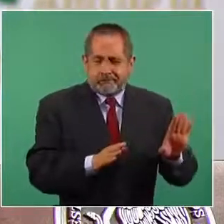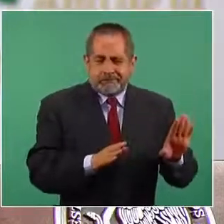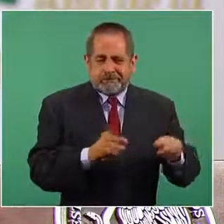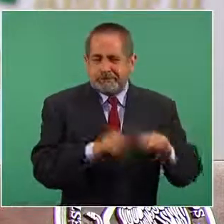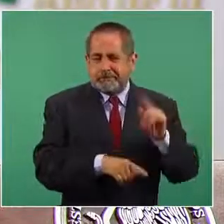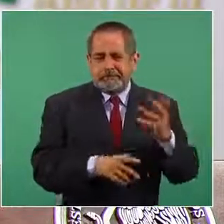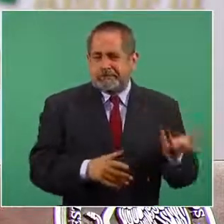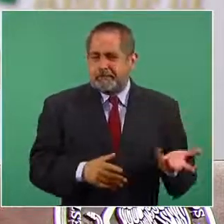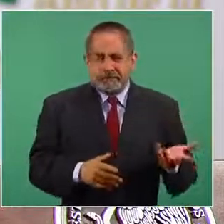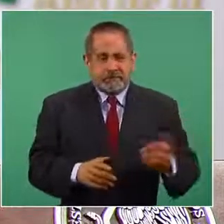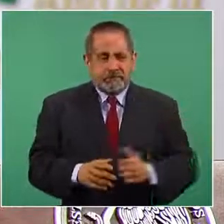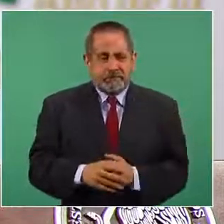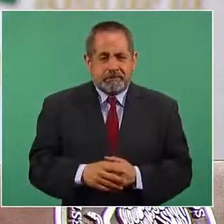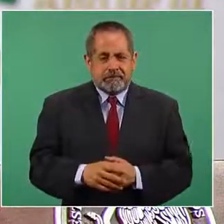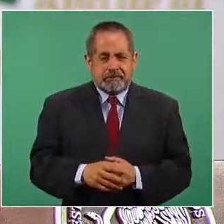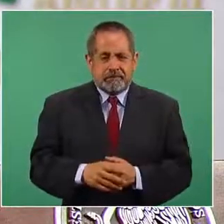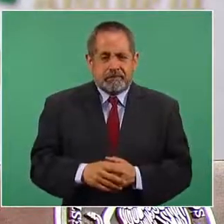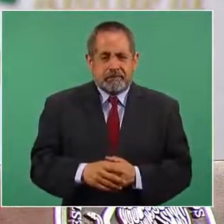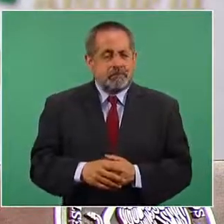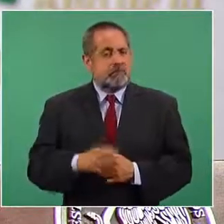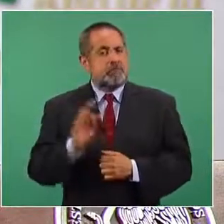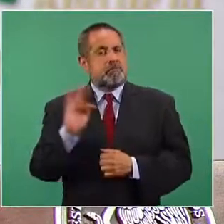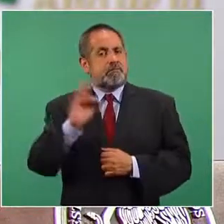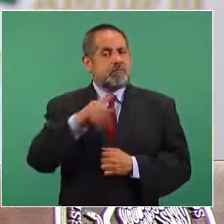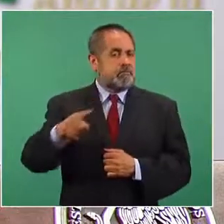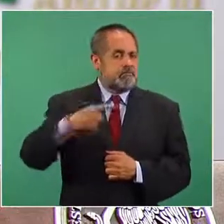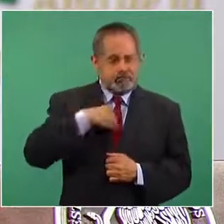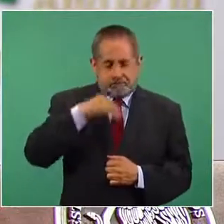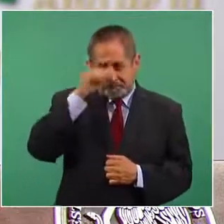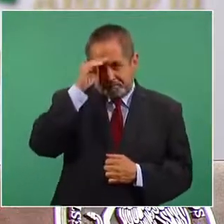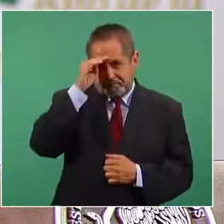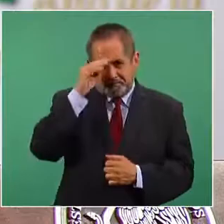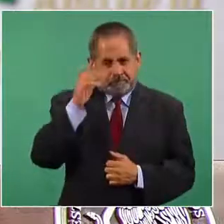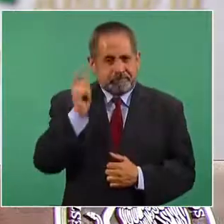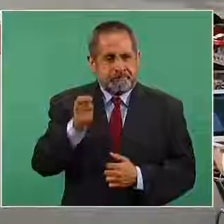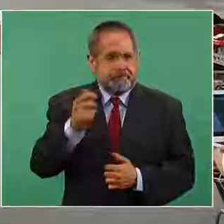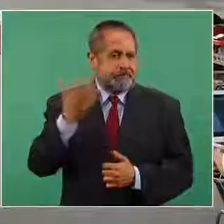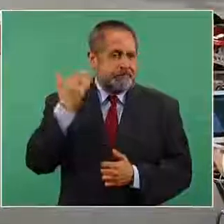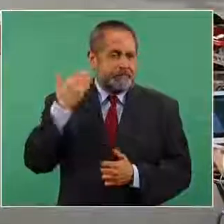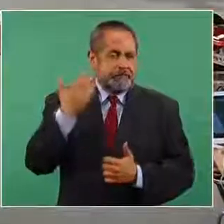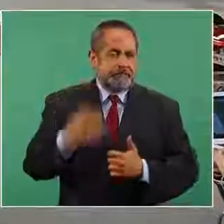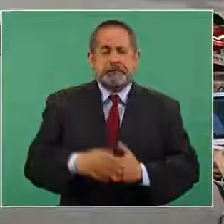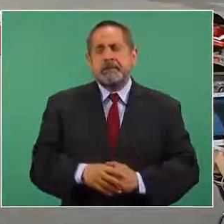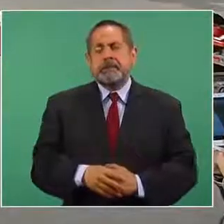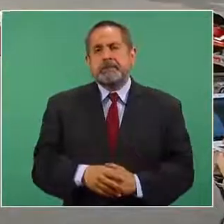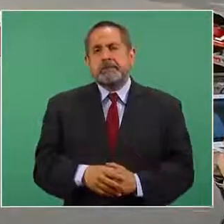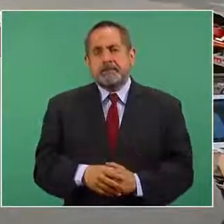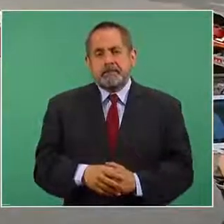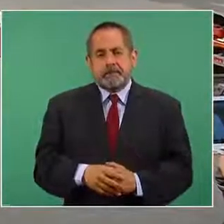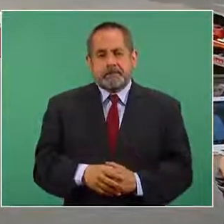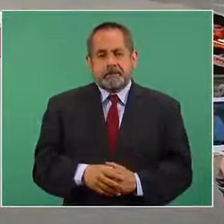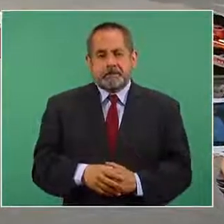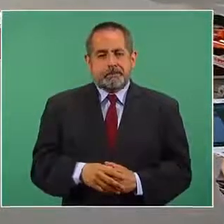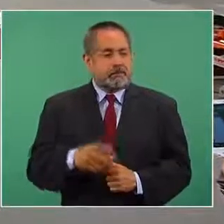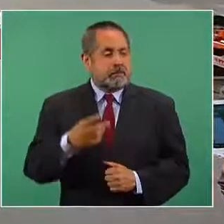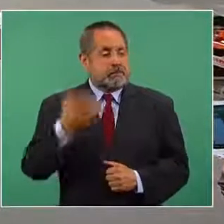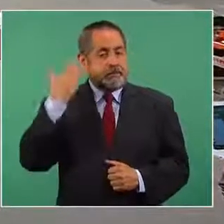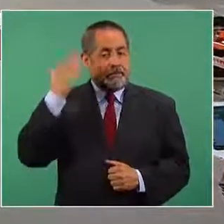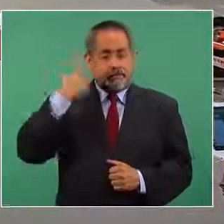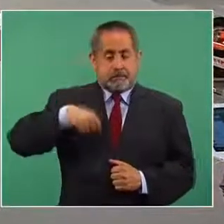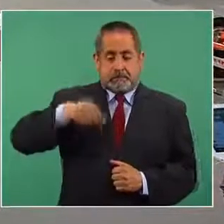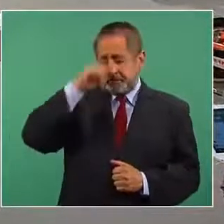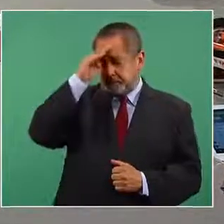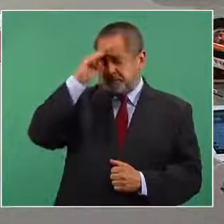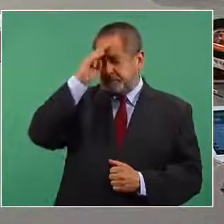si todo el tiempo pensamos de que había que triunfar